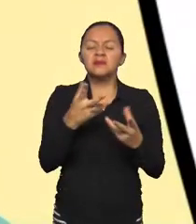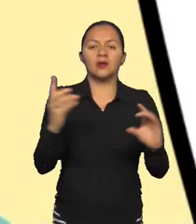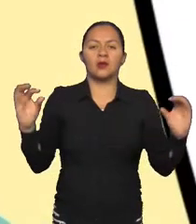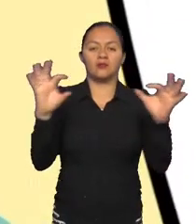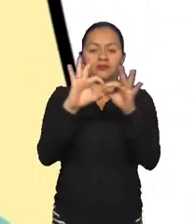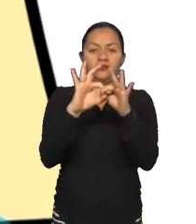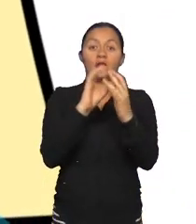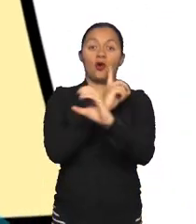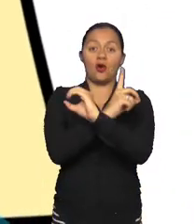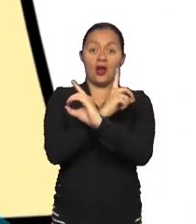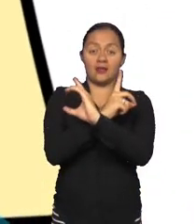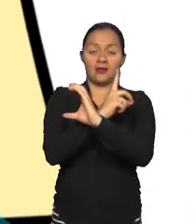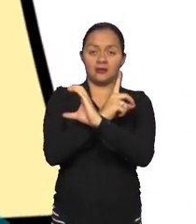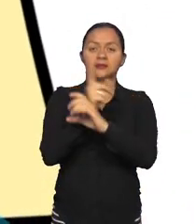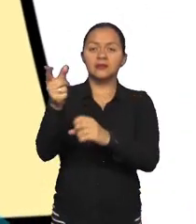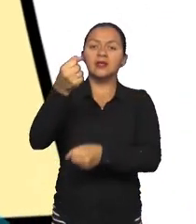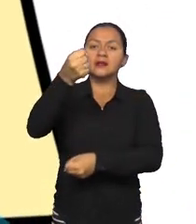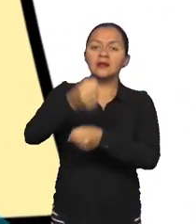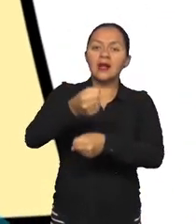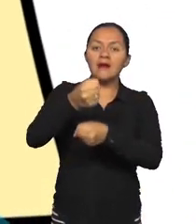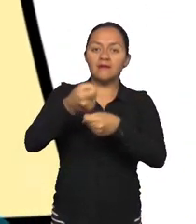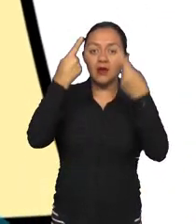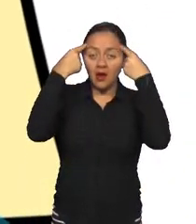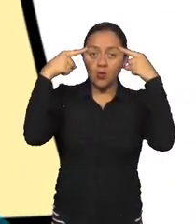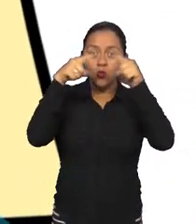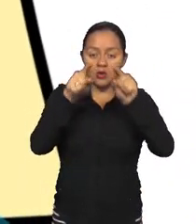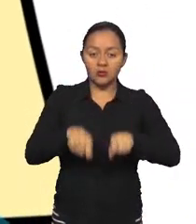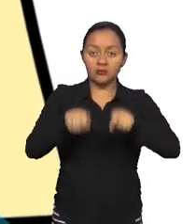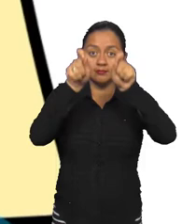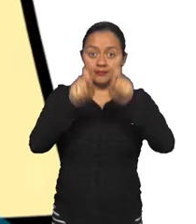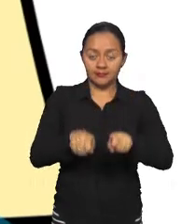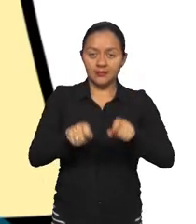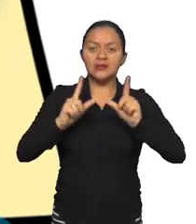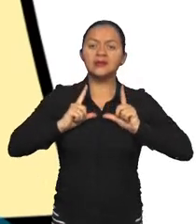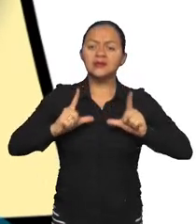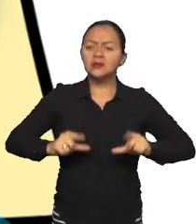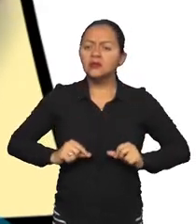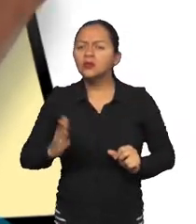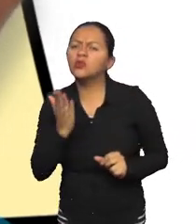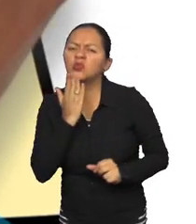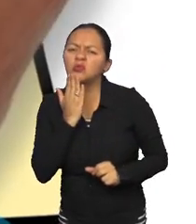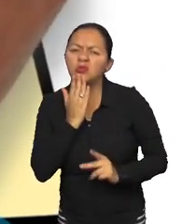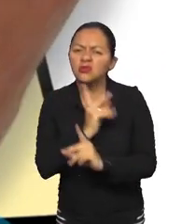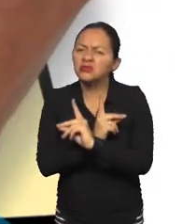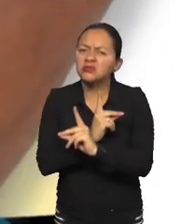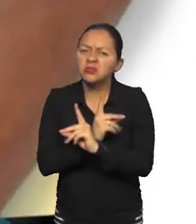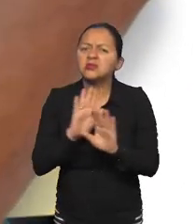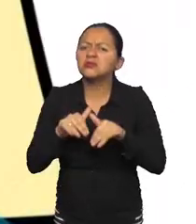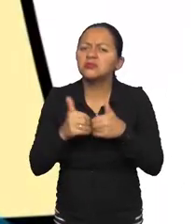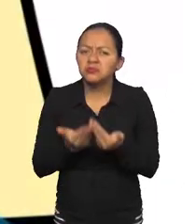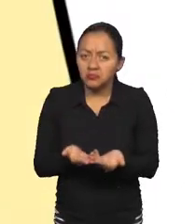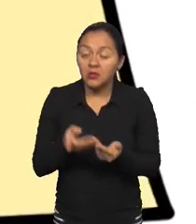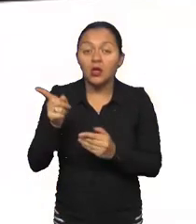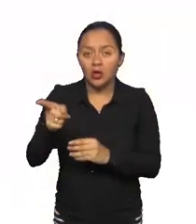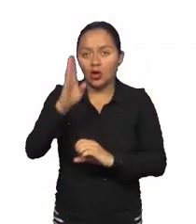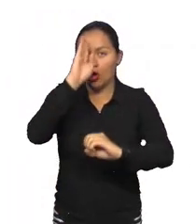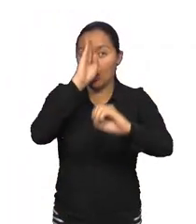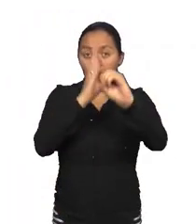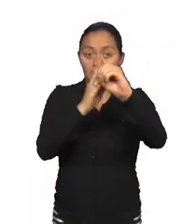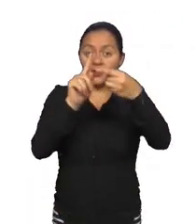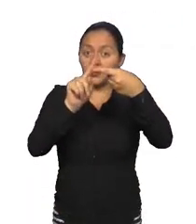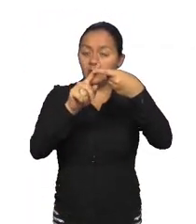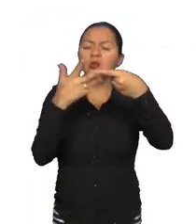CONADIS, trabajan en un convenio donde se abordan temas de salud de las personas con discapacidad. Entre los objetivos